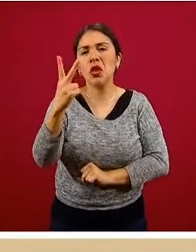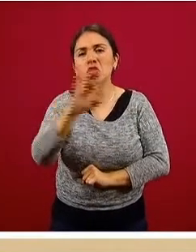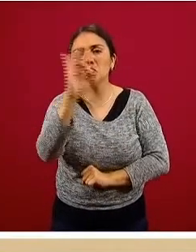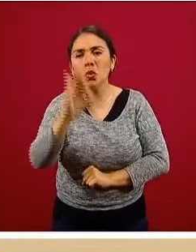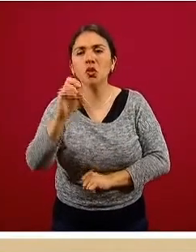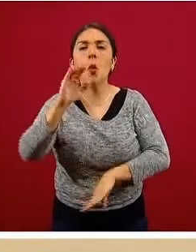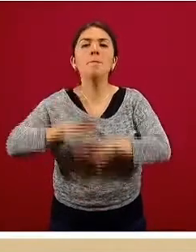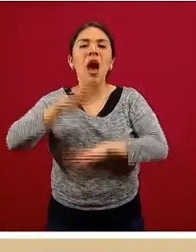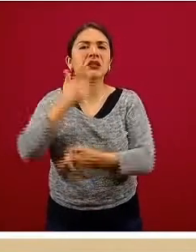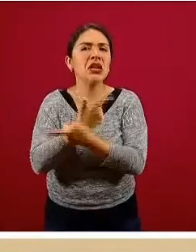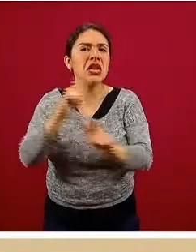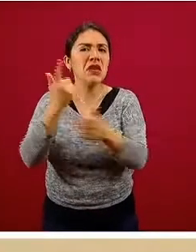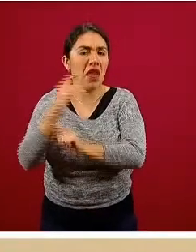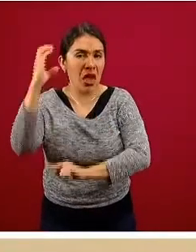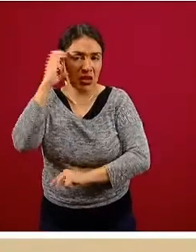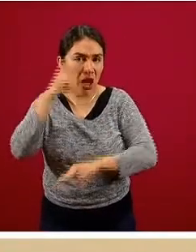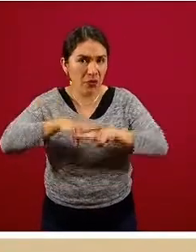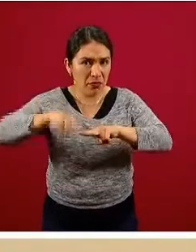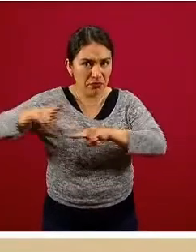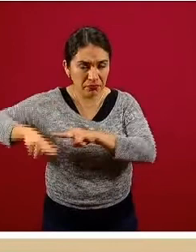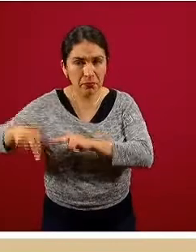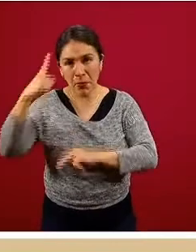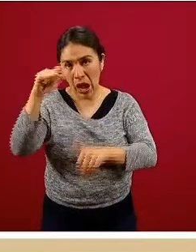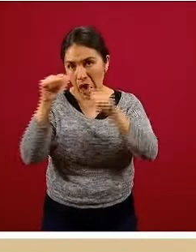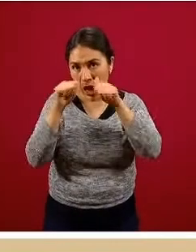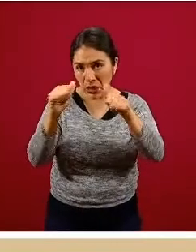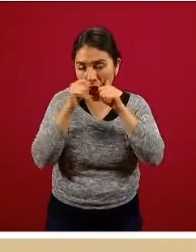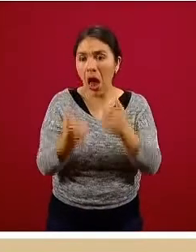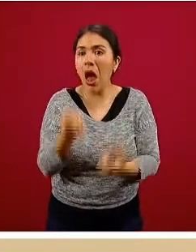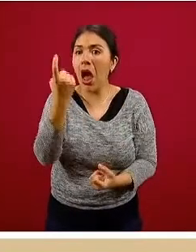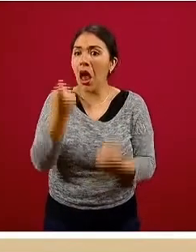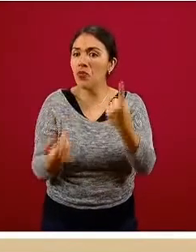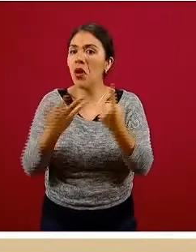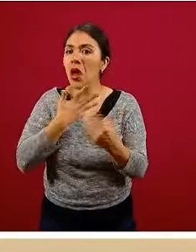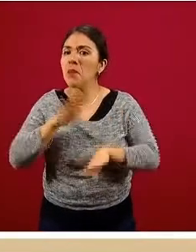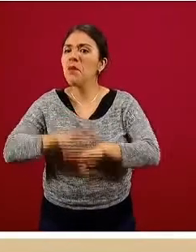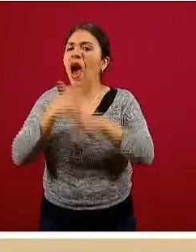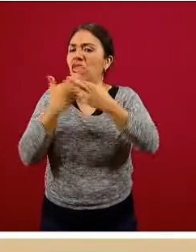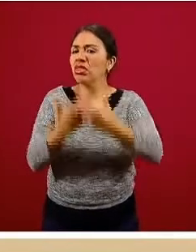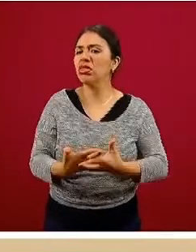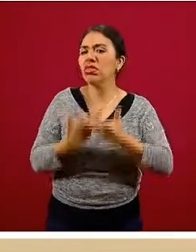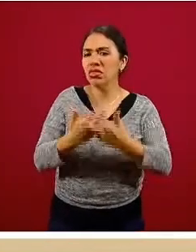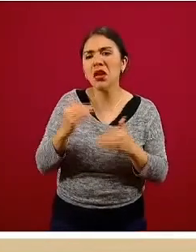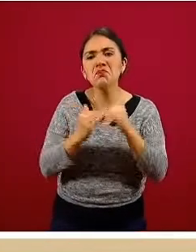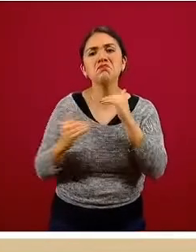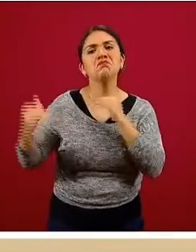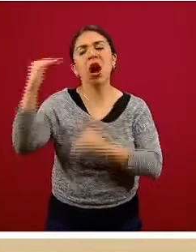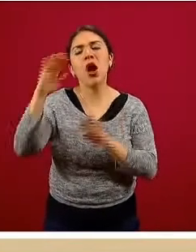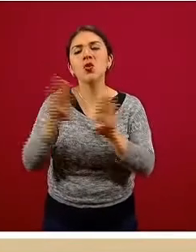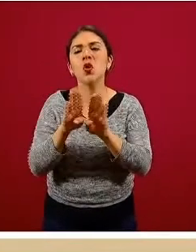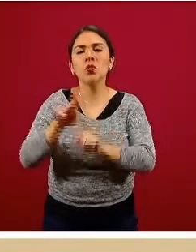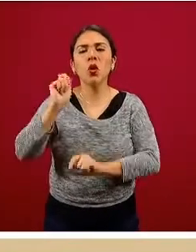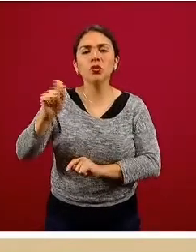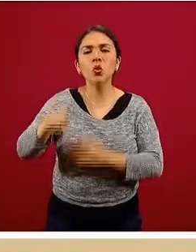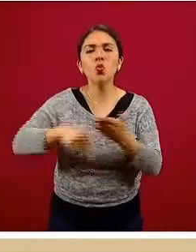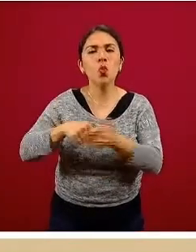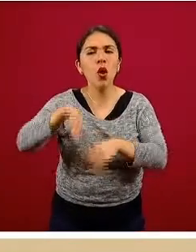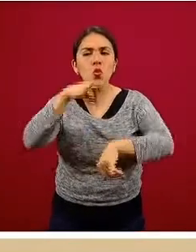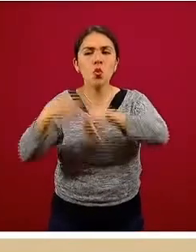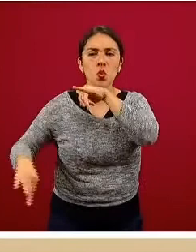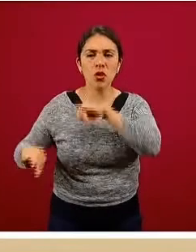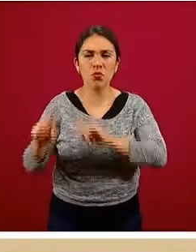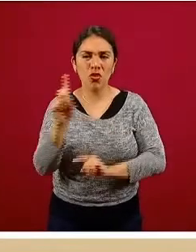o más de disponibilidad y algunas con una disponibilidad todavía mayor, como son las que se encuentran al